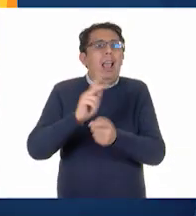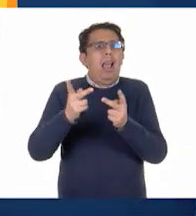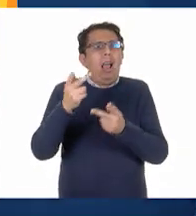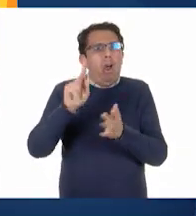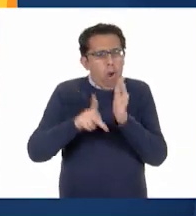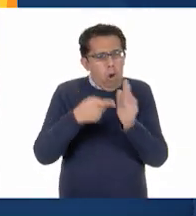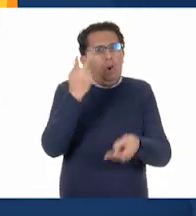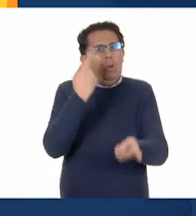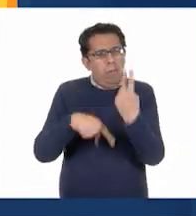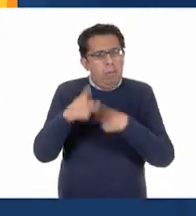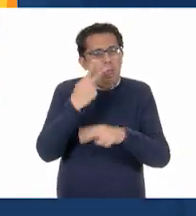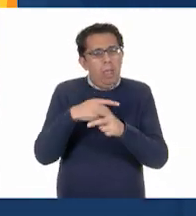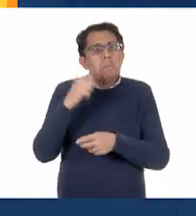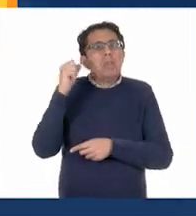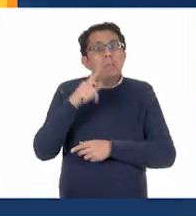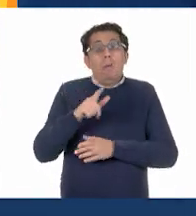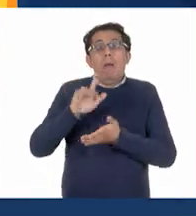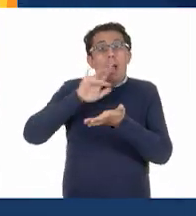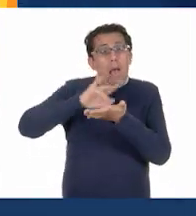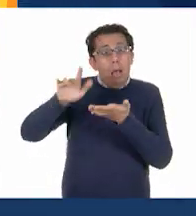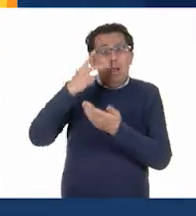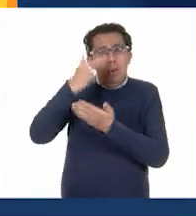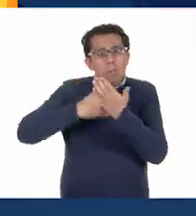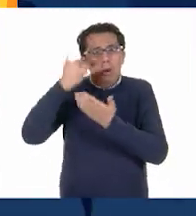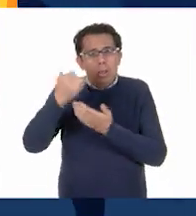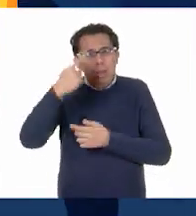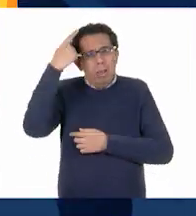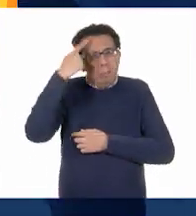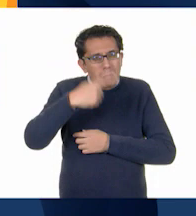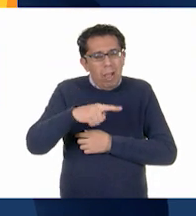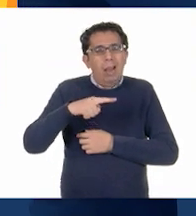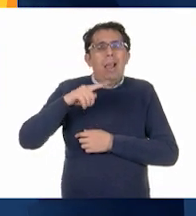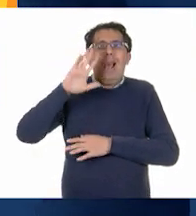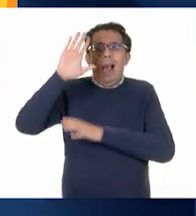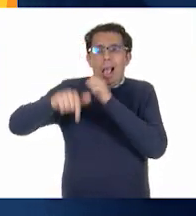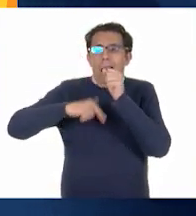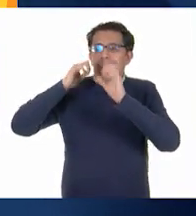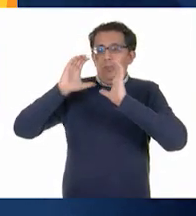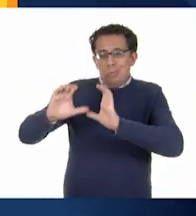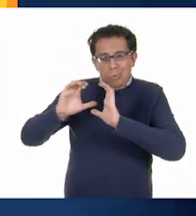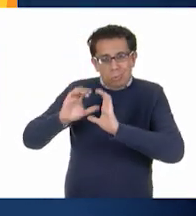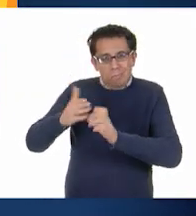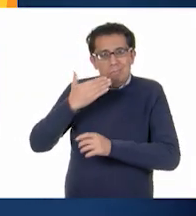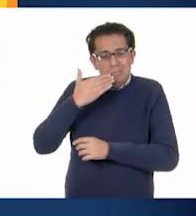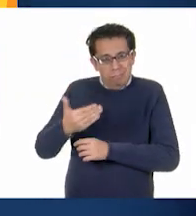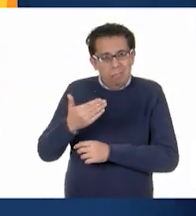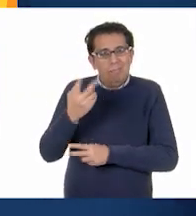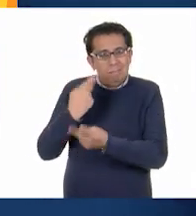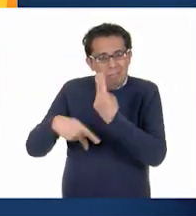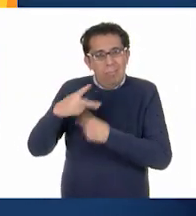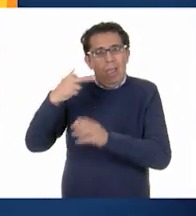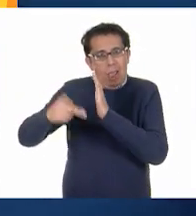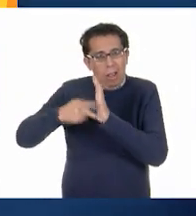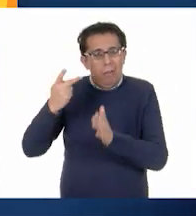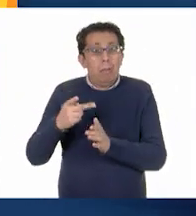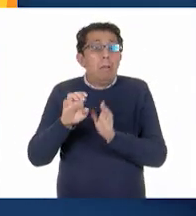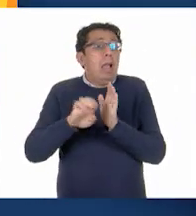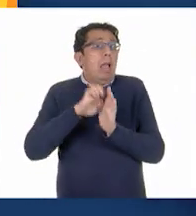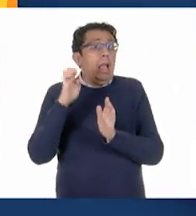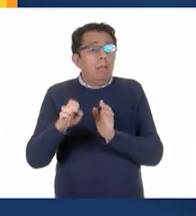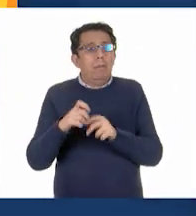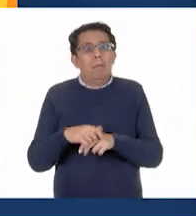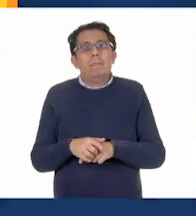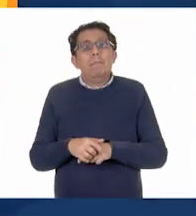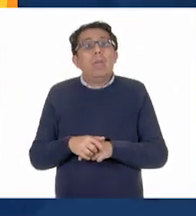apoyar proyectos de ganadería sustentable, hacer un uso eficiente de la energía. Un aparato, por ejemplo, un refrigerador,